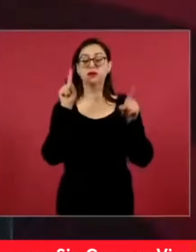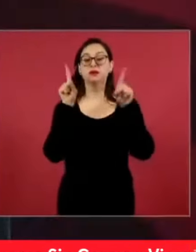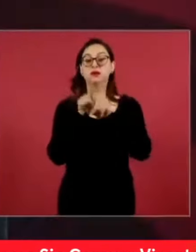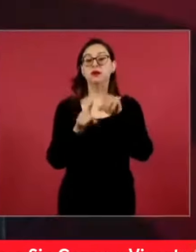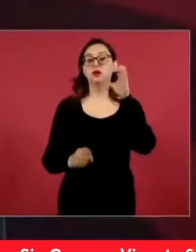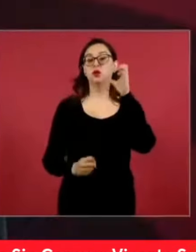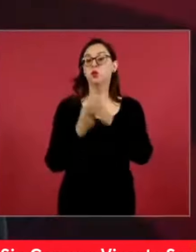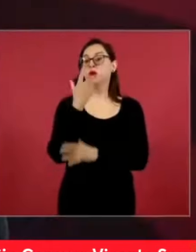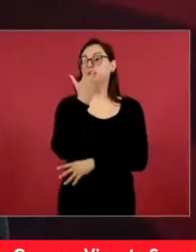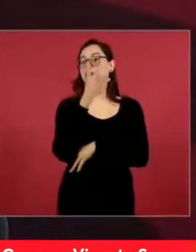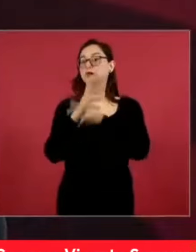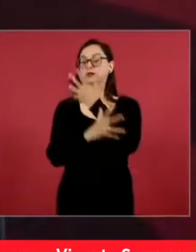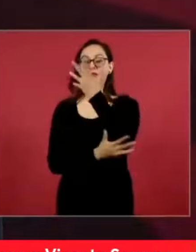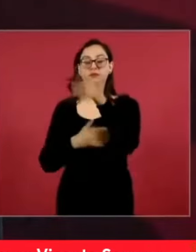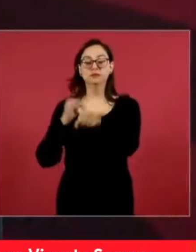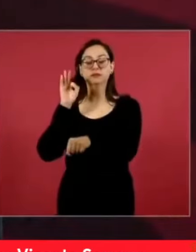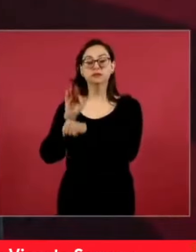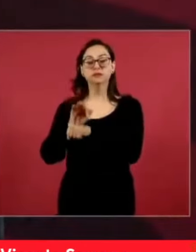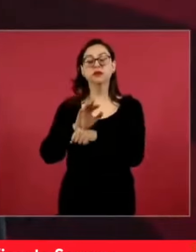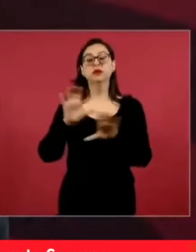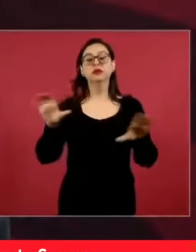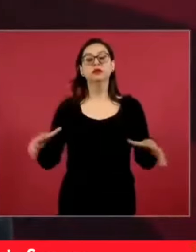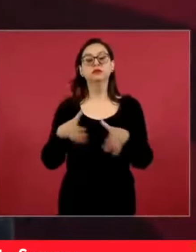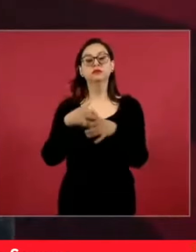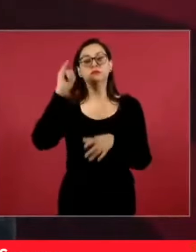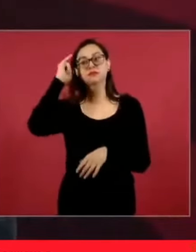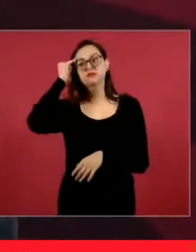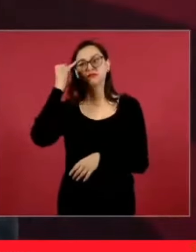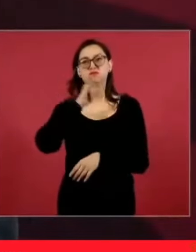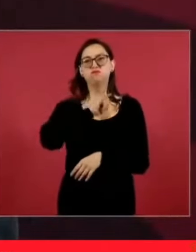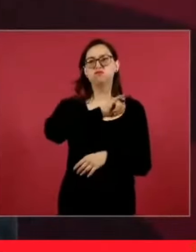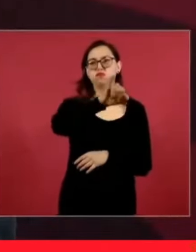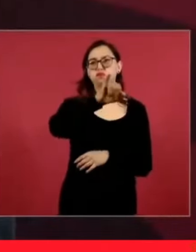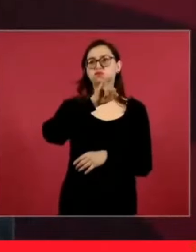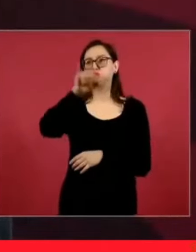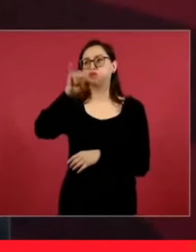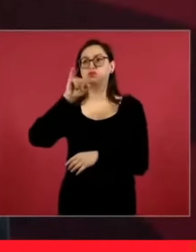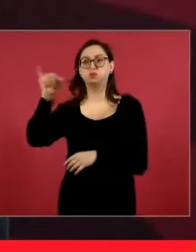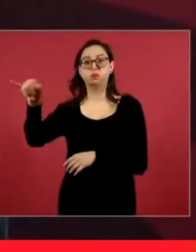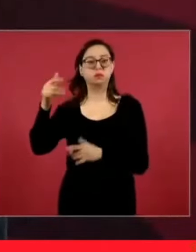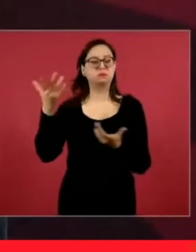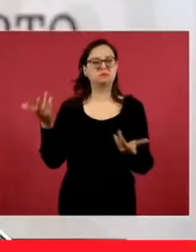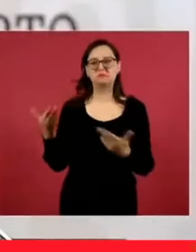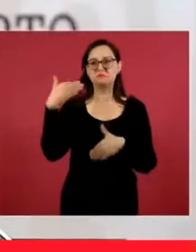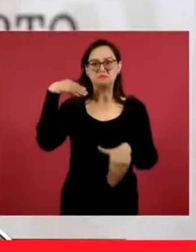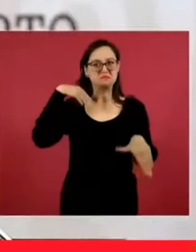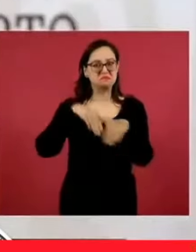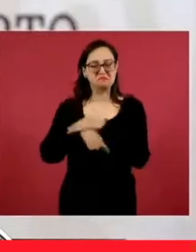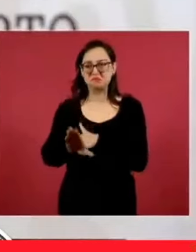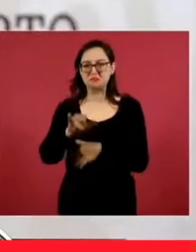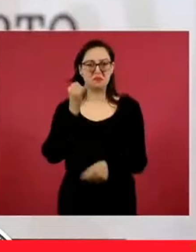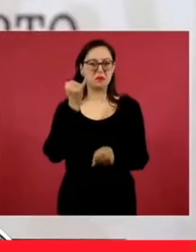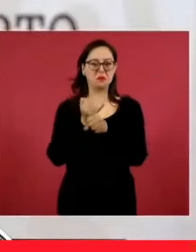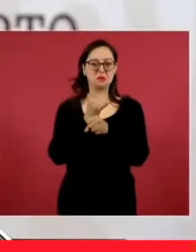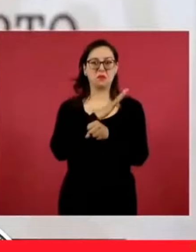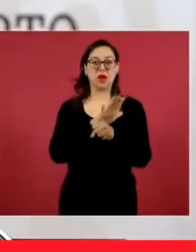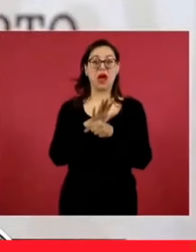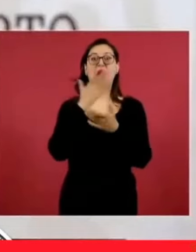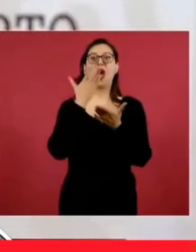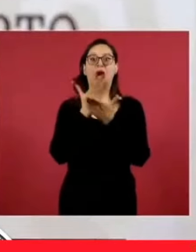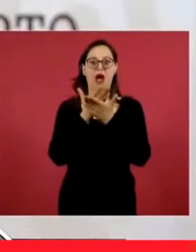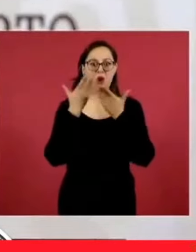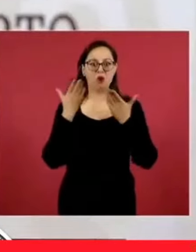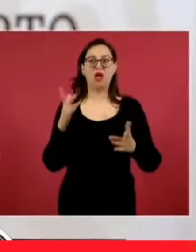y a comunidades indígenas que antes eran poco conocidas y misma que hoy son atracciones